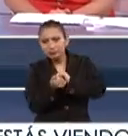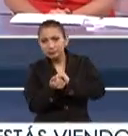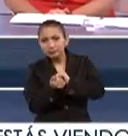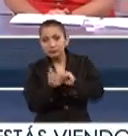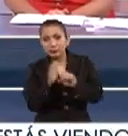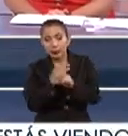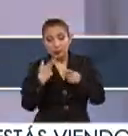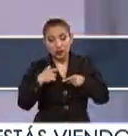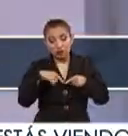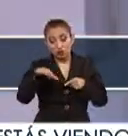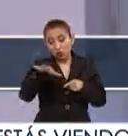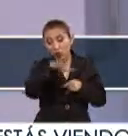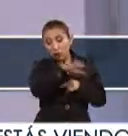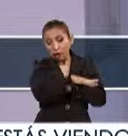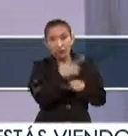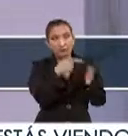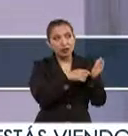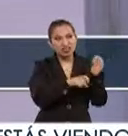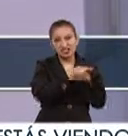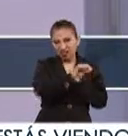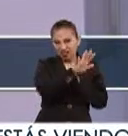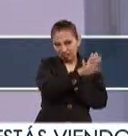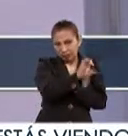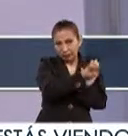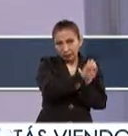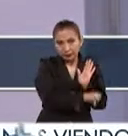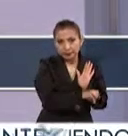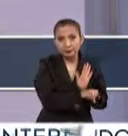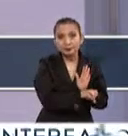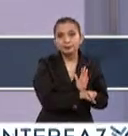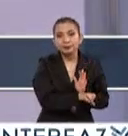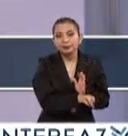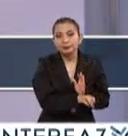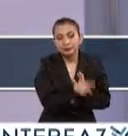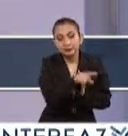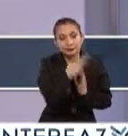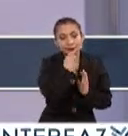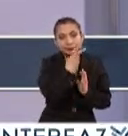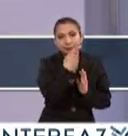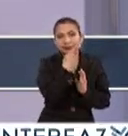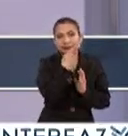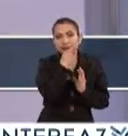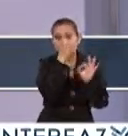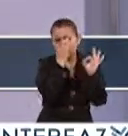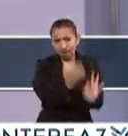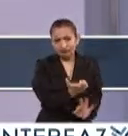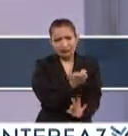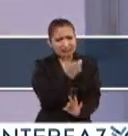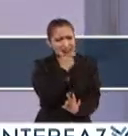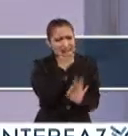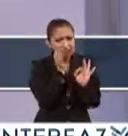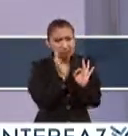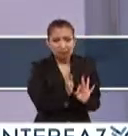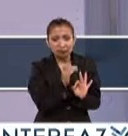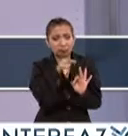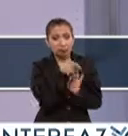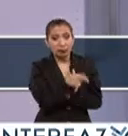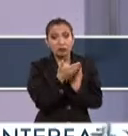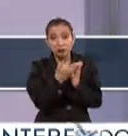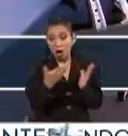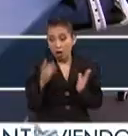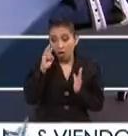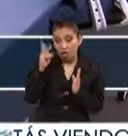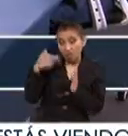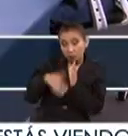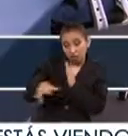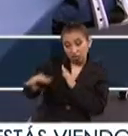de personas que en el año 75, por ejemplo, que hablaban bien inglés, y hoy en día, en